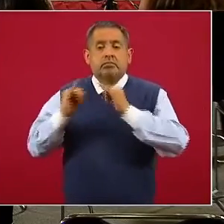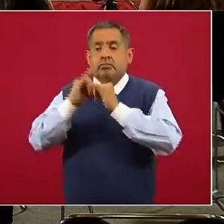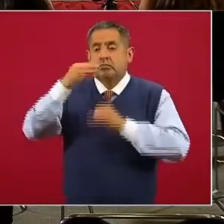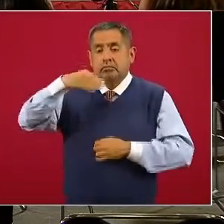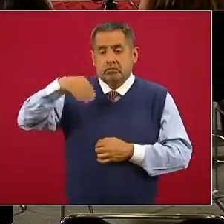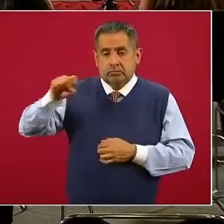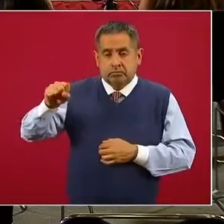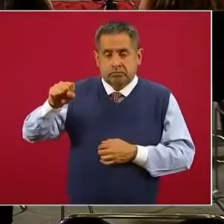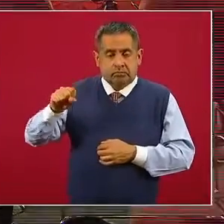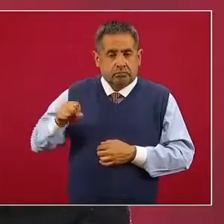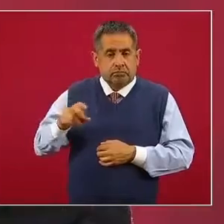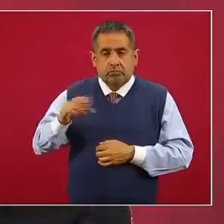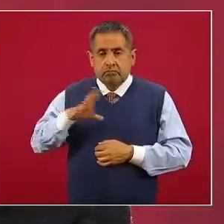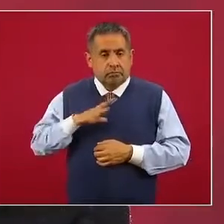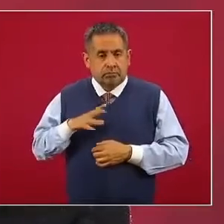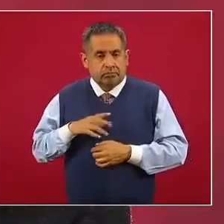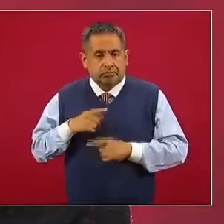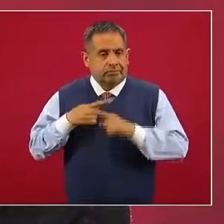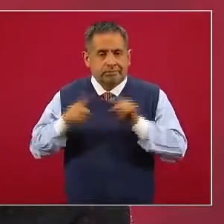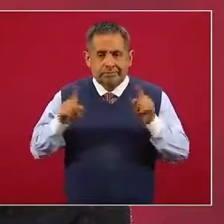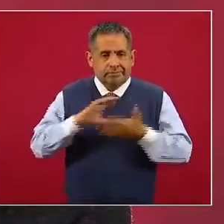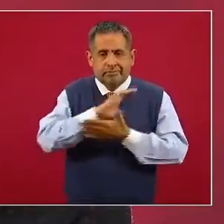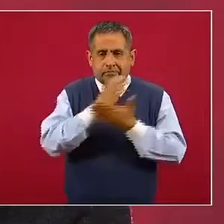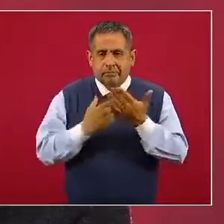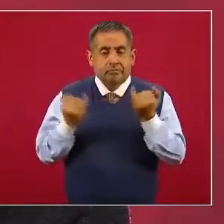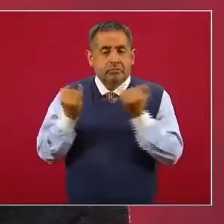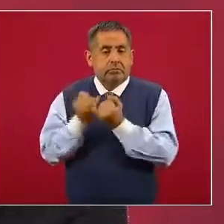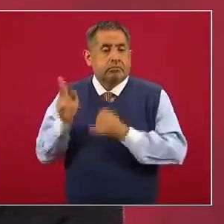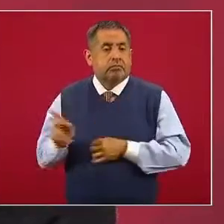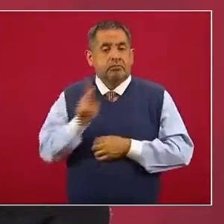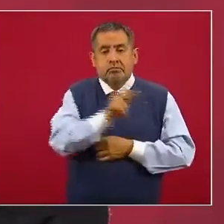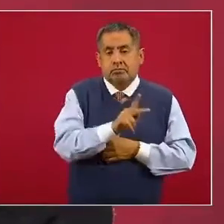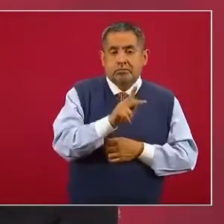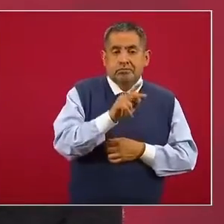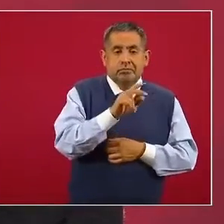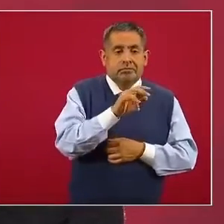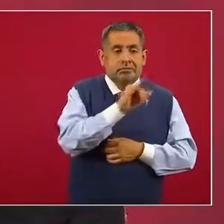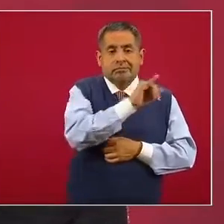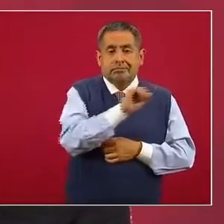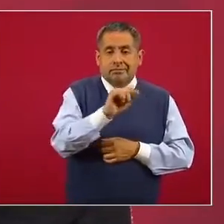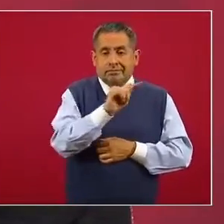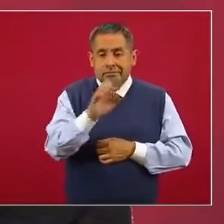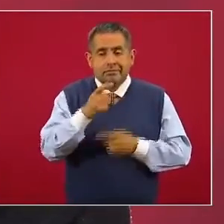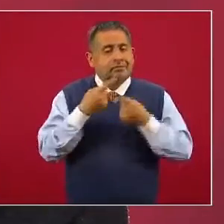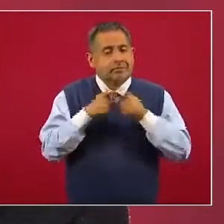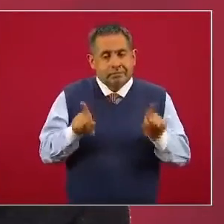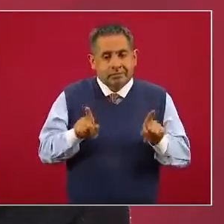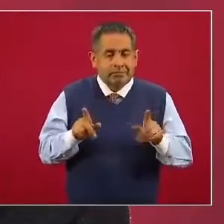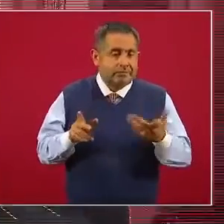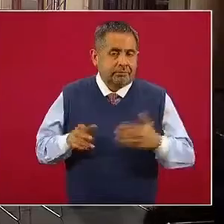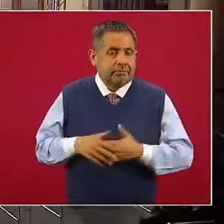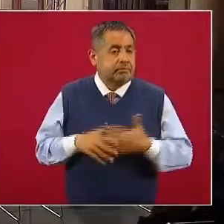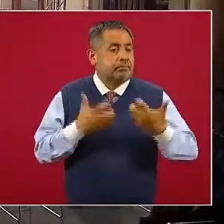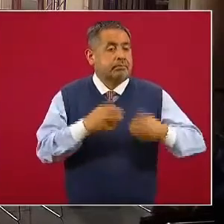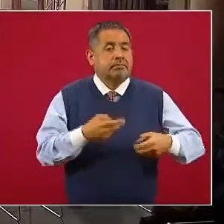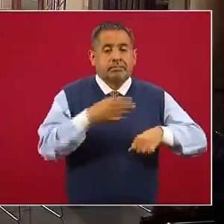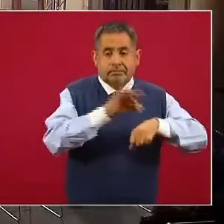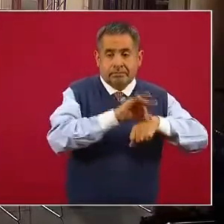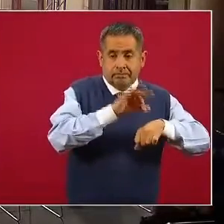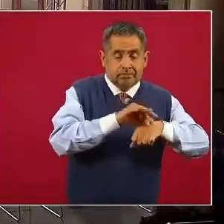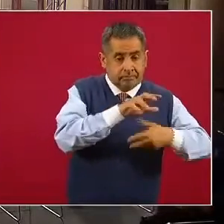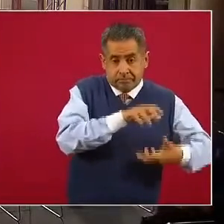Social, no tienen el mismo contrato que tuvo la Secretaría de Salud, es un contrato independiente. La compañía farmacéutica